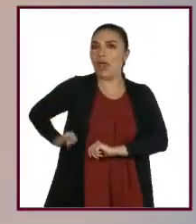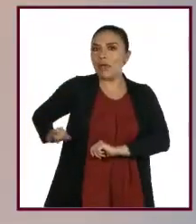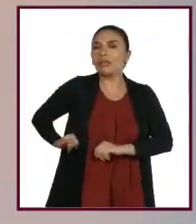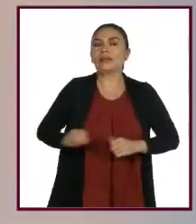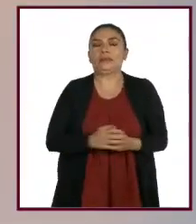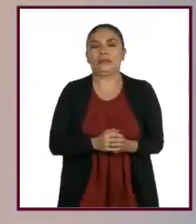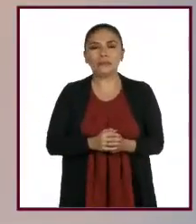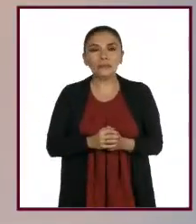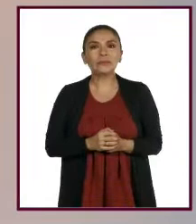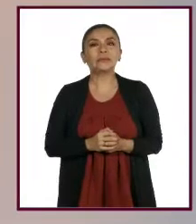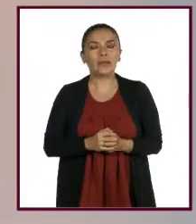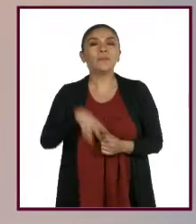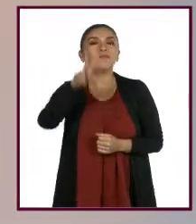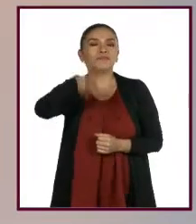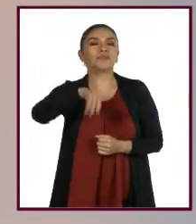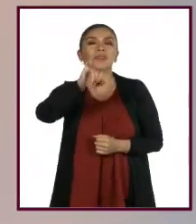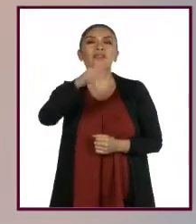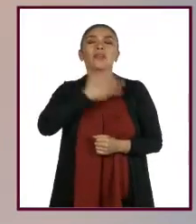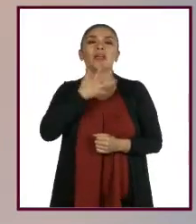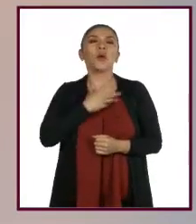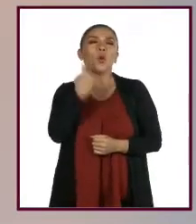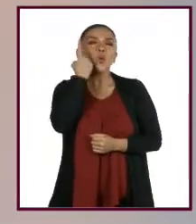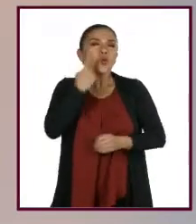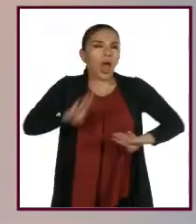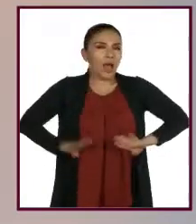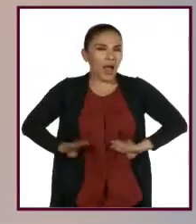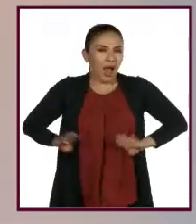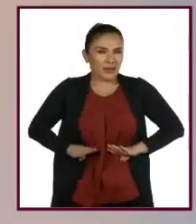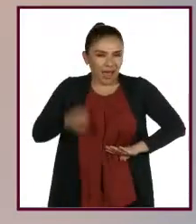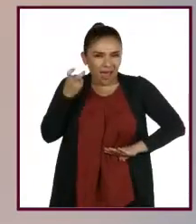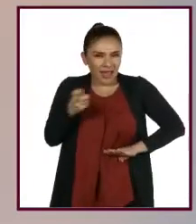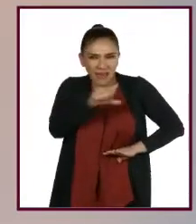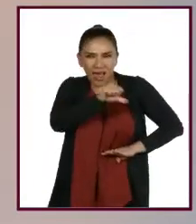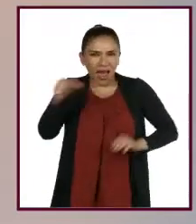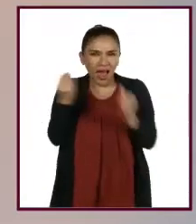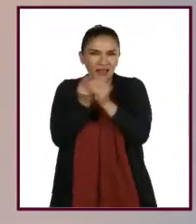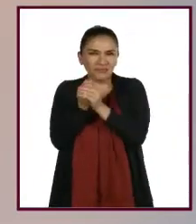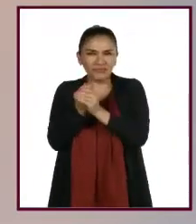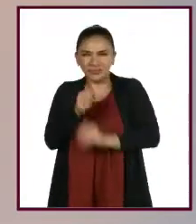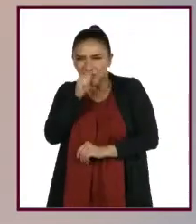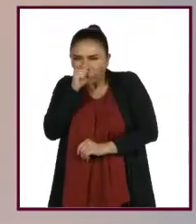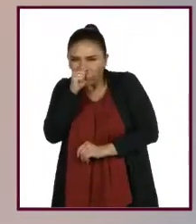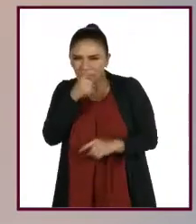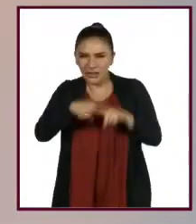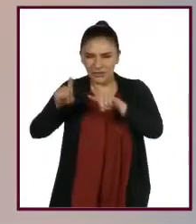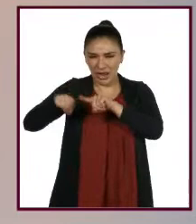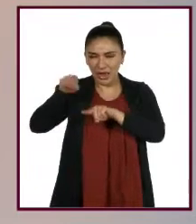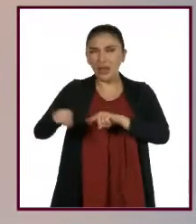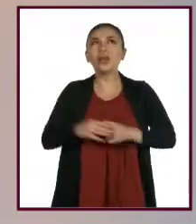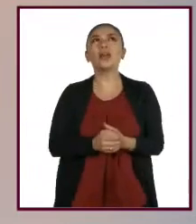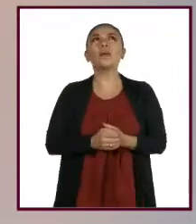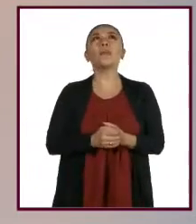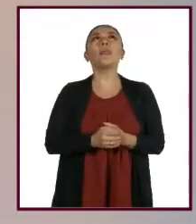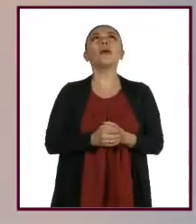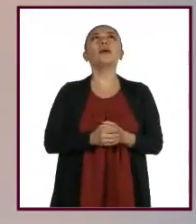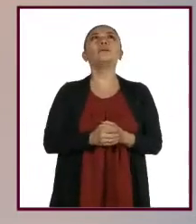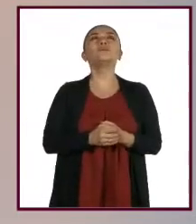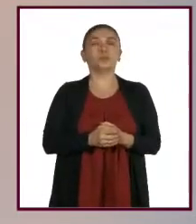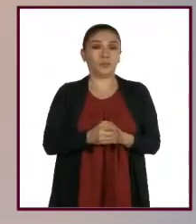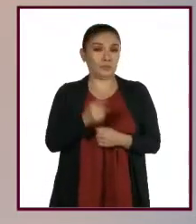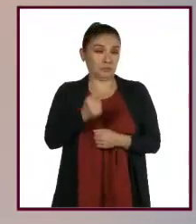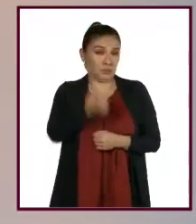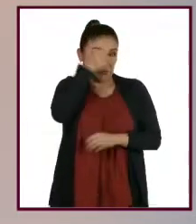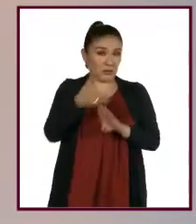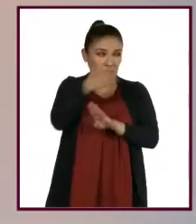Justamente hay una particularidad con este tipo de sustancias. Existen los